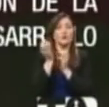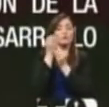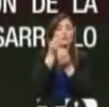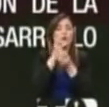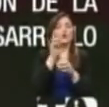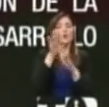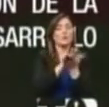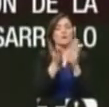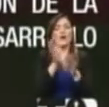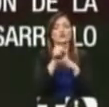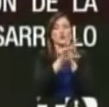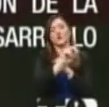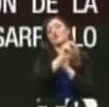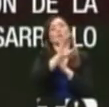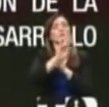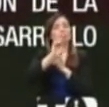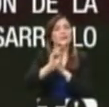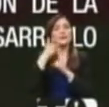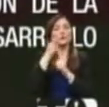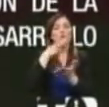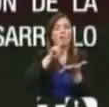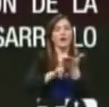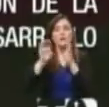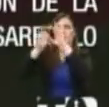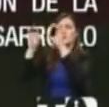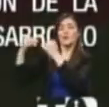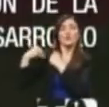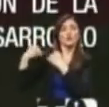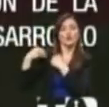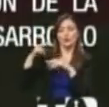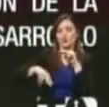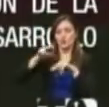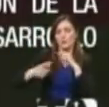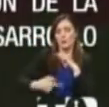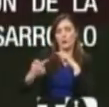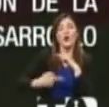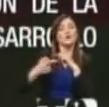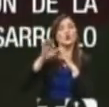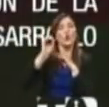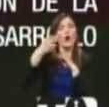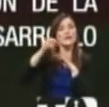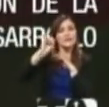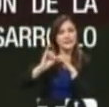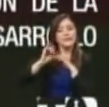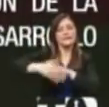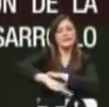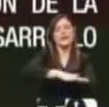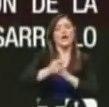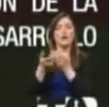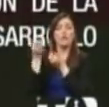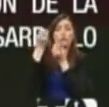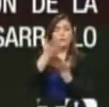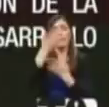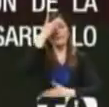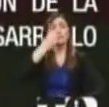2007 recibieron una carta de Hidro Toapi, empresa responsable de la construcción del proyecto Toachi Pilatón, informando